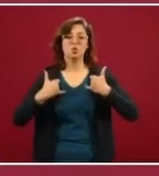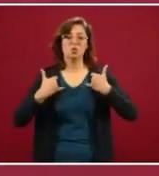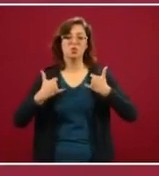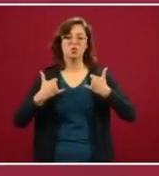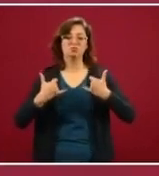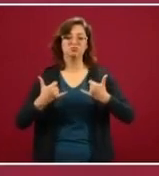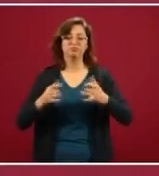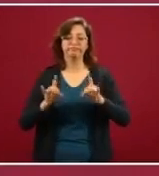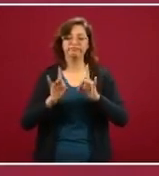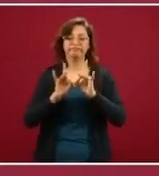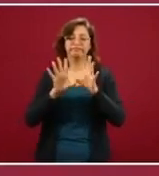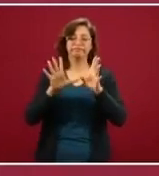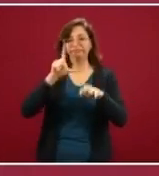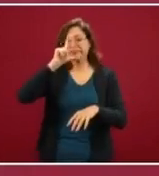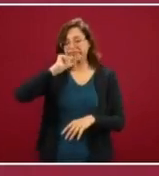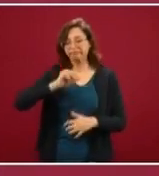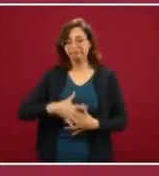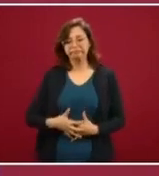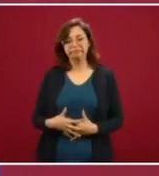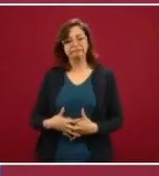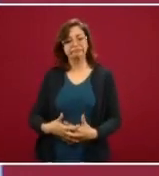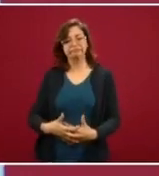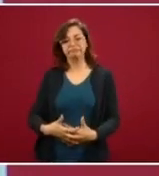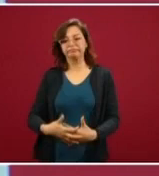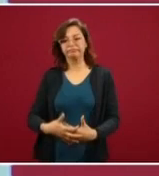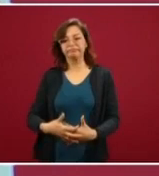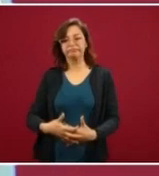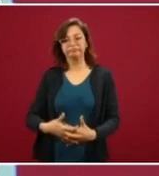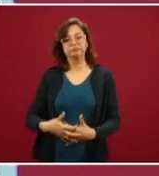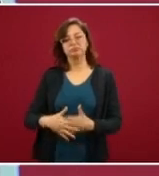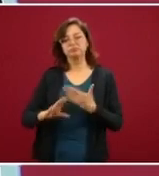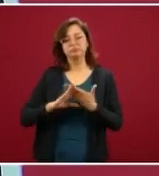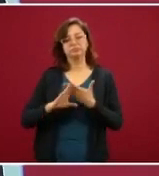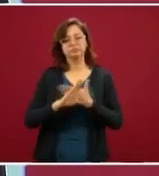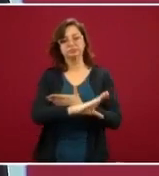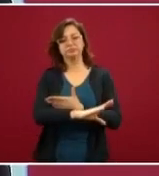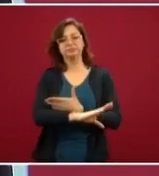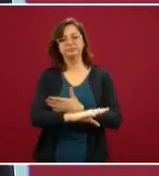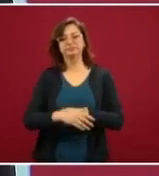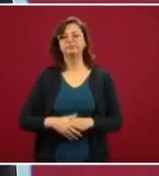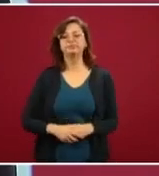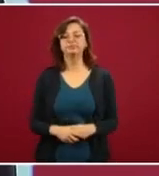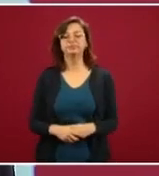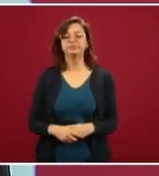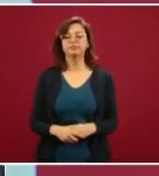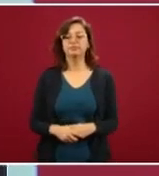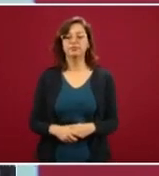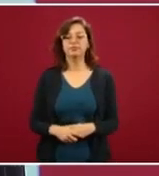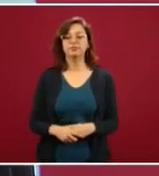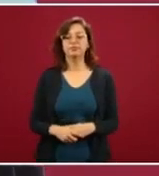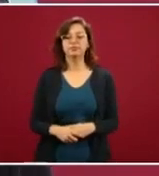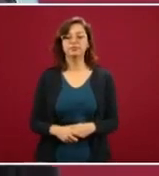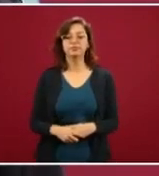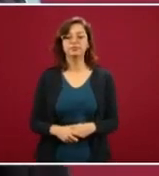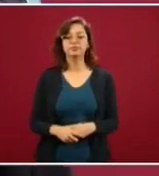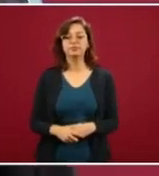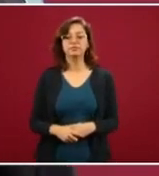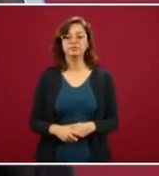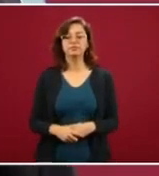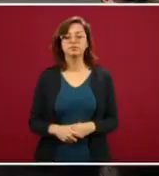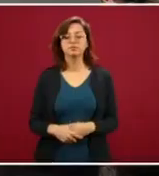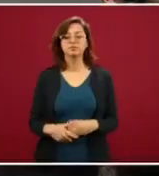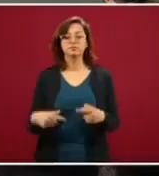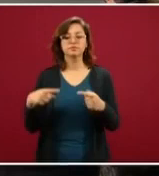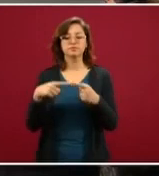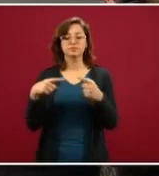no programados o tempranos. O sea, son los